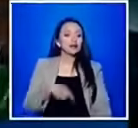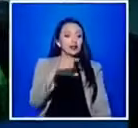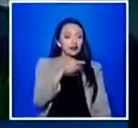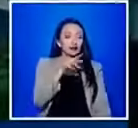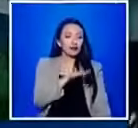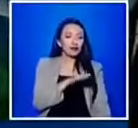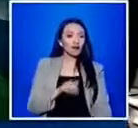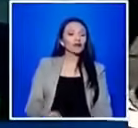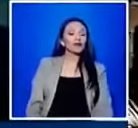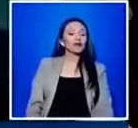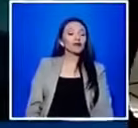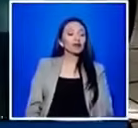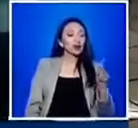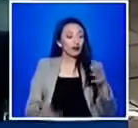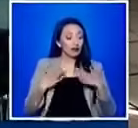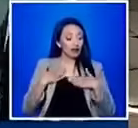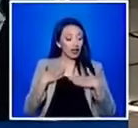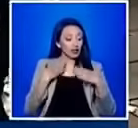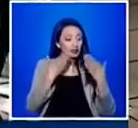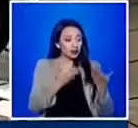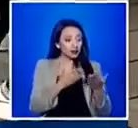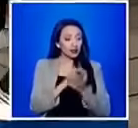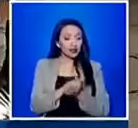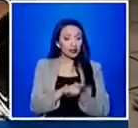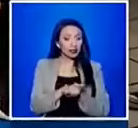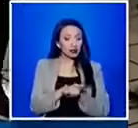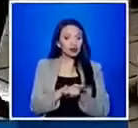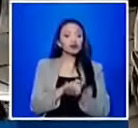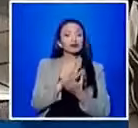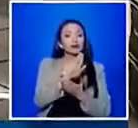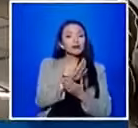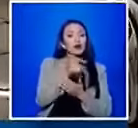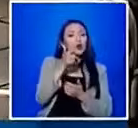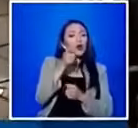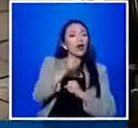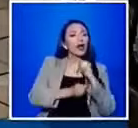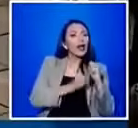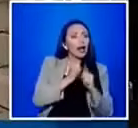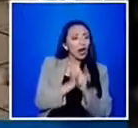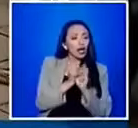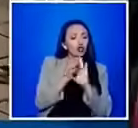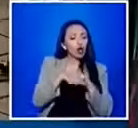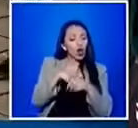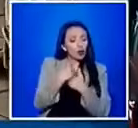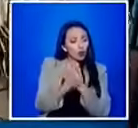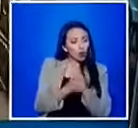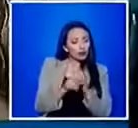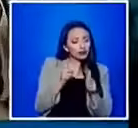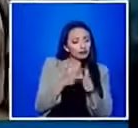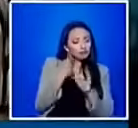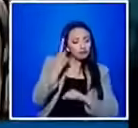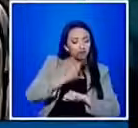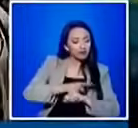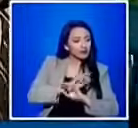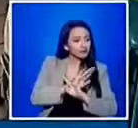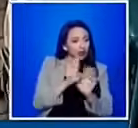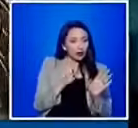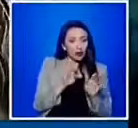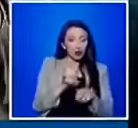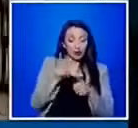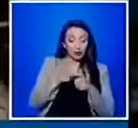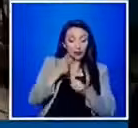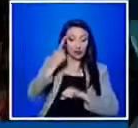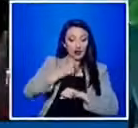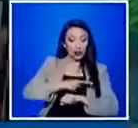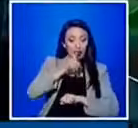ti. Gracias y felicidades para todos. Les deseamos un excelente año, que lo aprovechen desde el primer día. Desde el primer día se gana